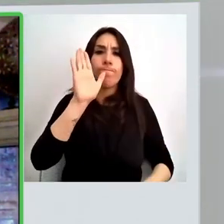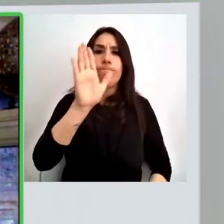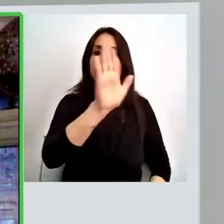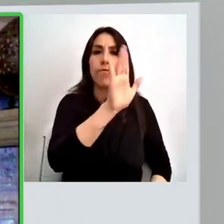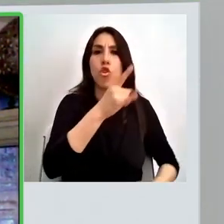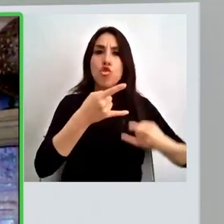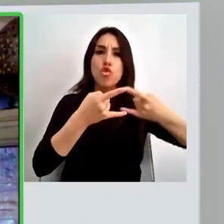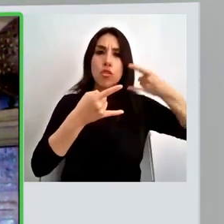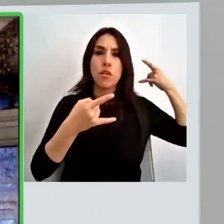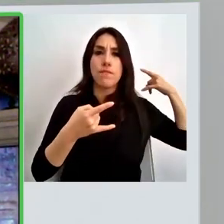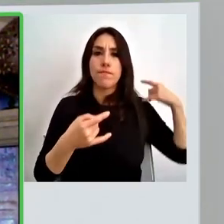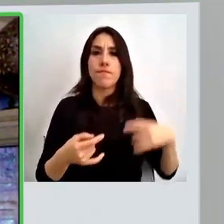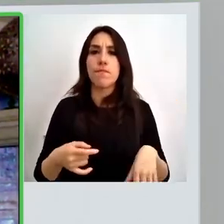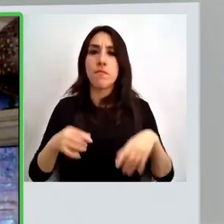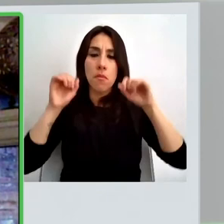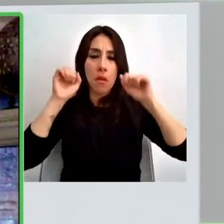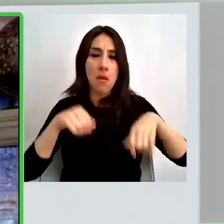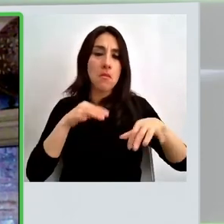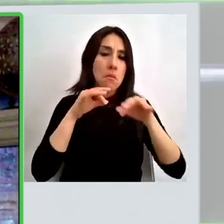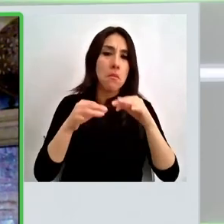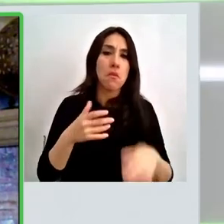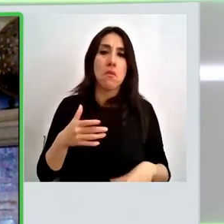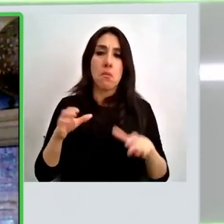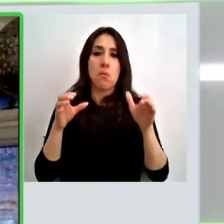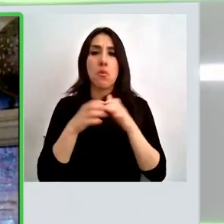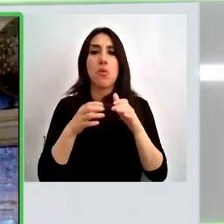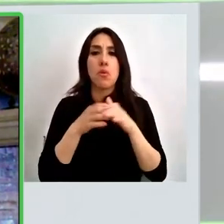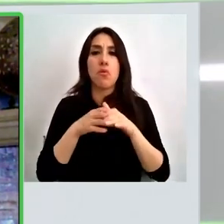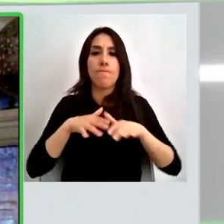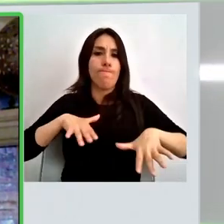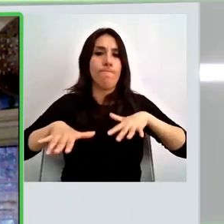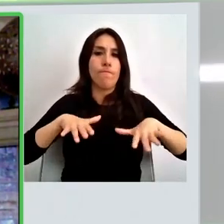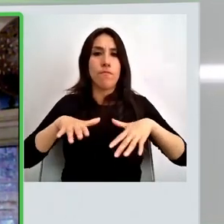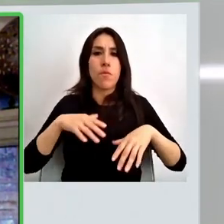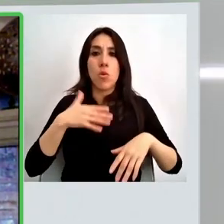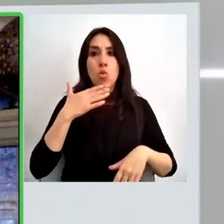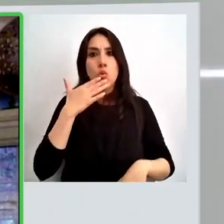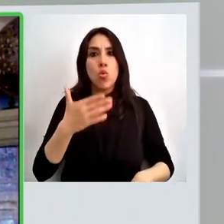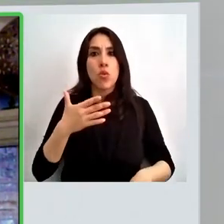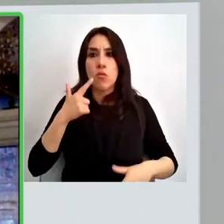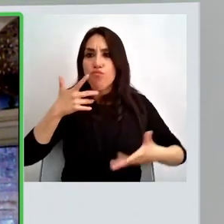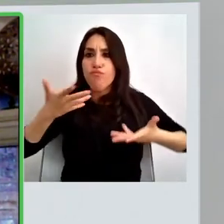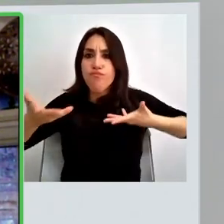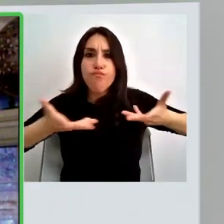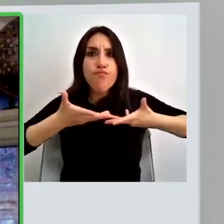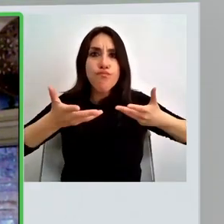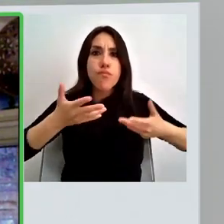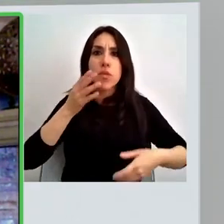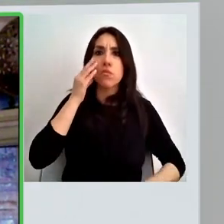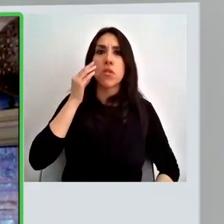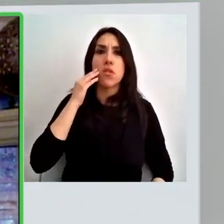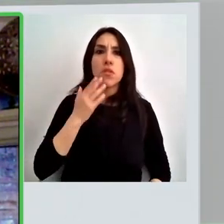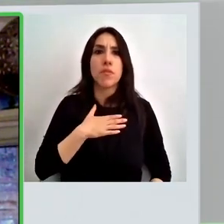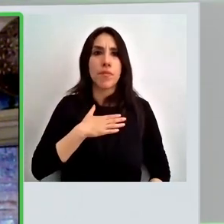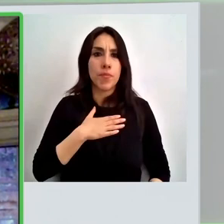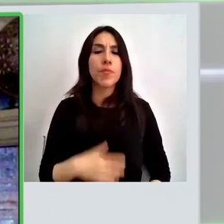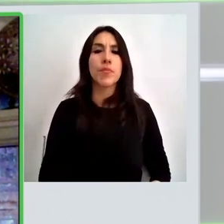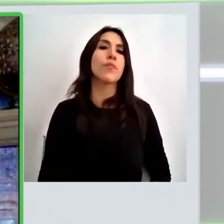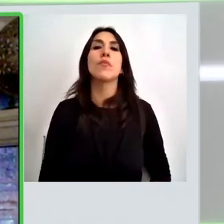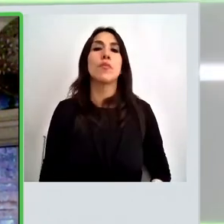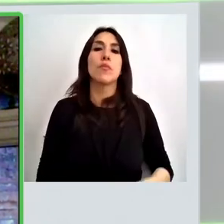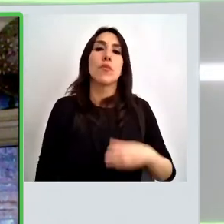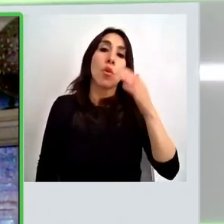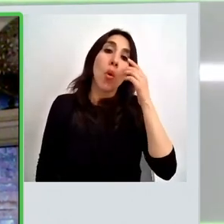hablar de las cosas buenas que han experimentado y de las cosas que han funcionado cosas